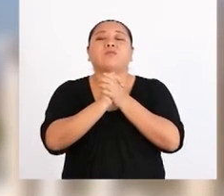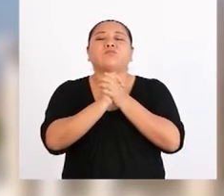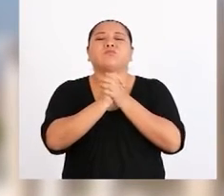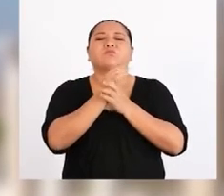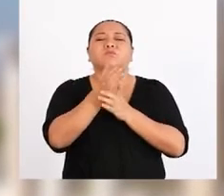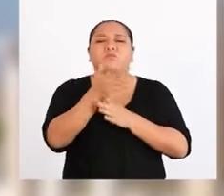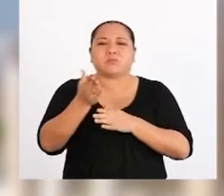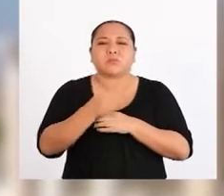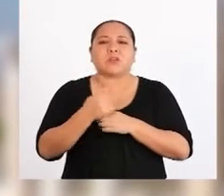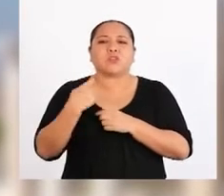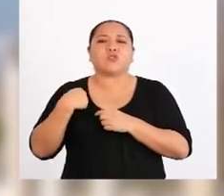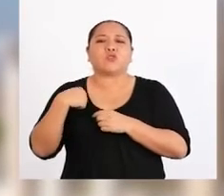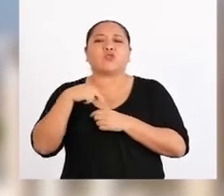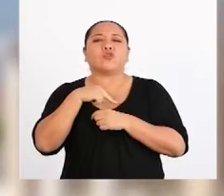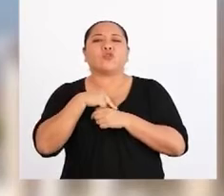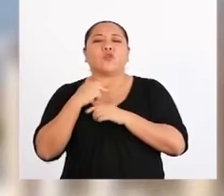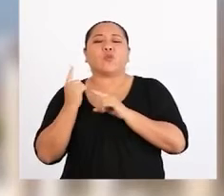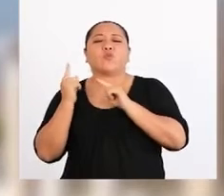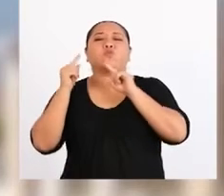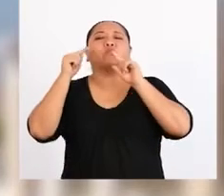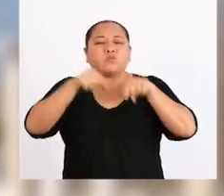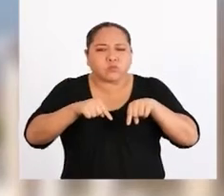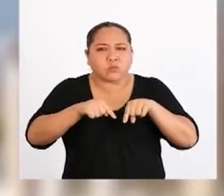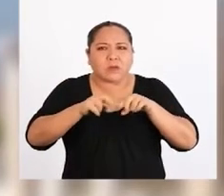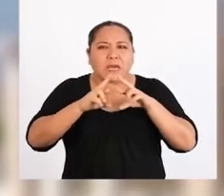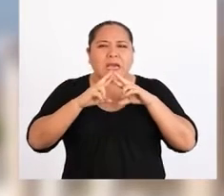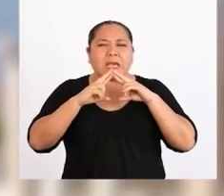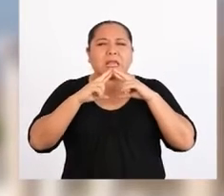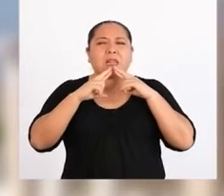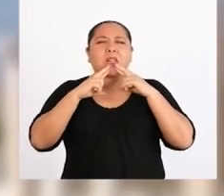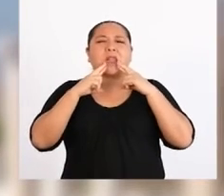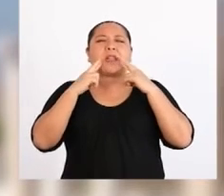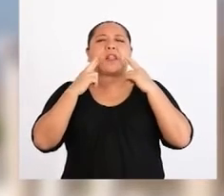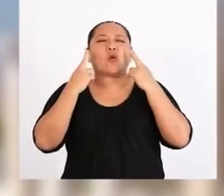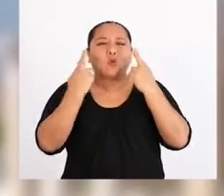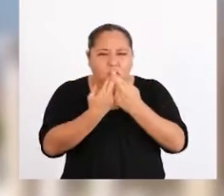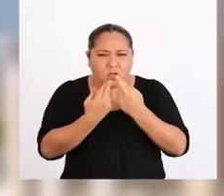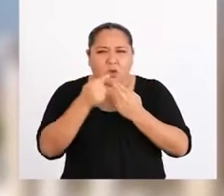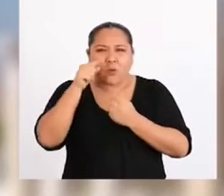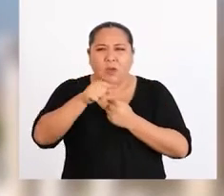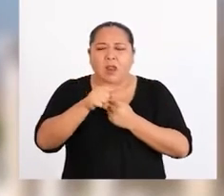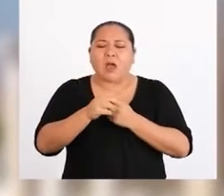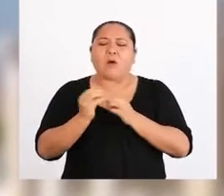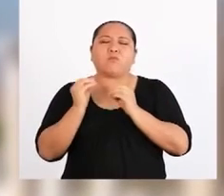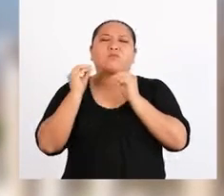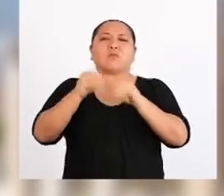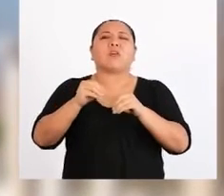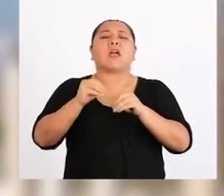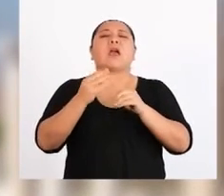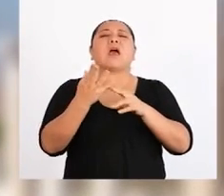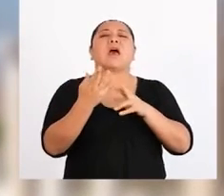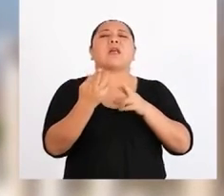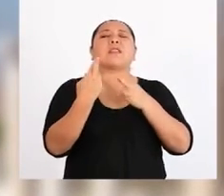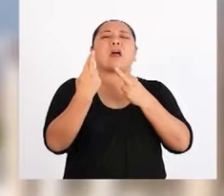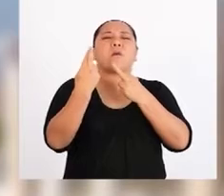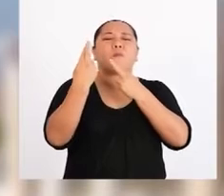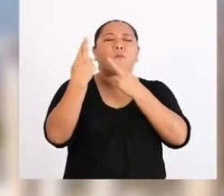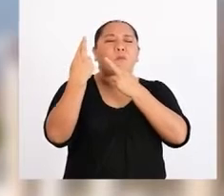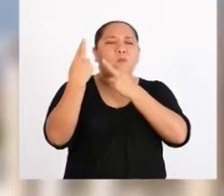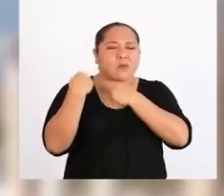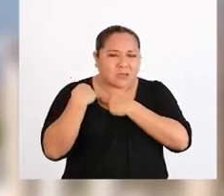compatriotas, estamos aquí reunidos para ejercer nuestro rol